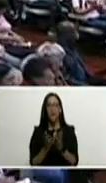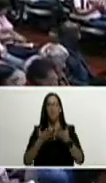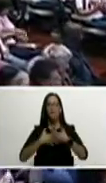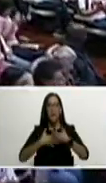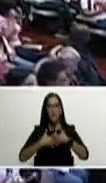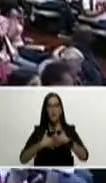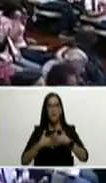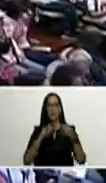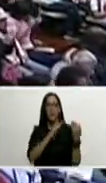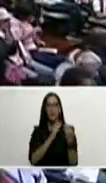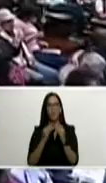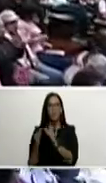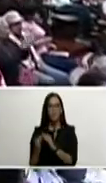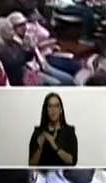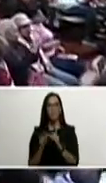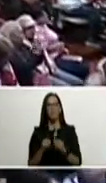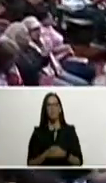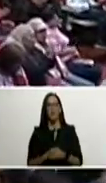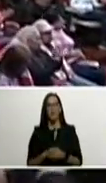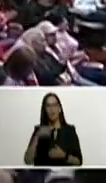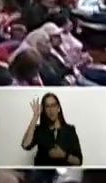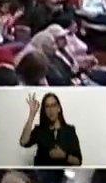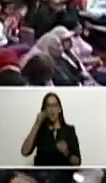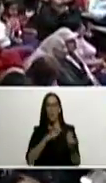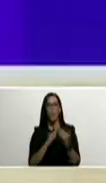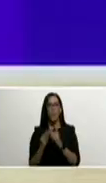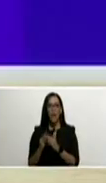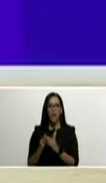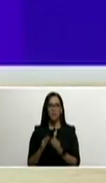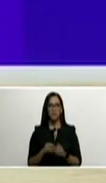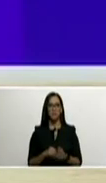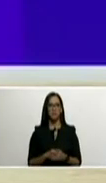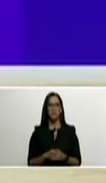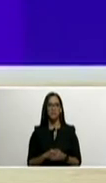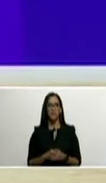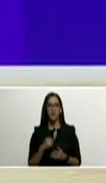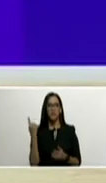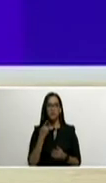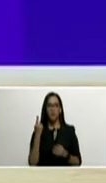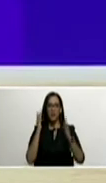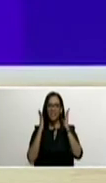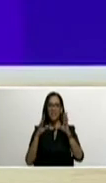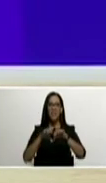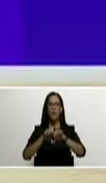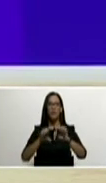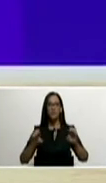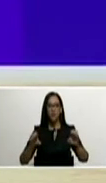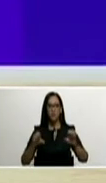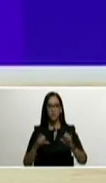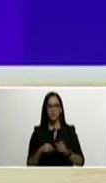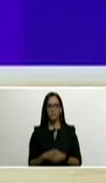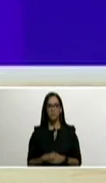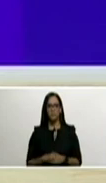fábricas, comunidades, comunas, consejos comunales. Solo a través de la educación